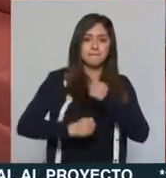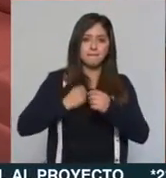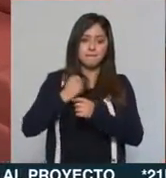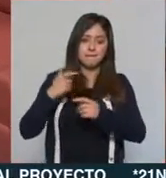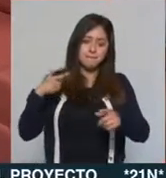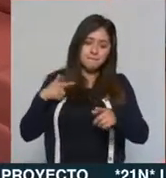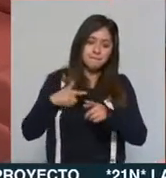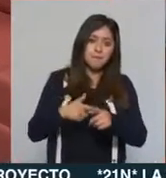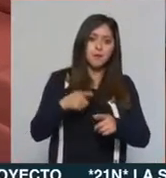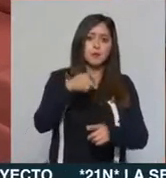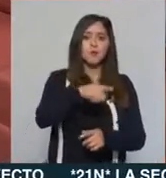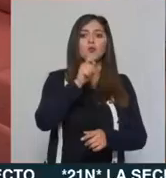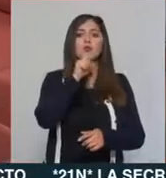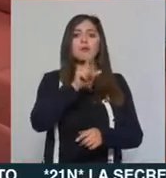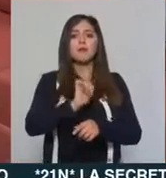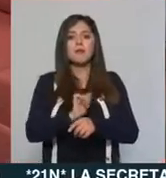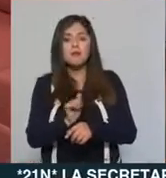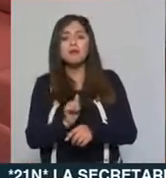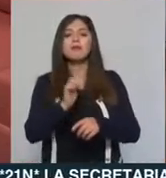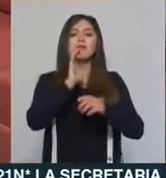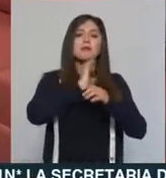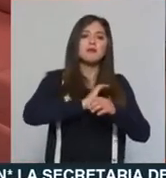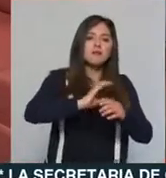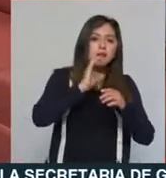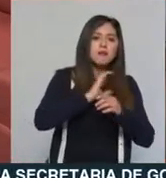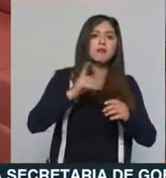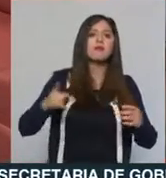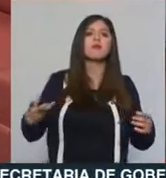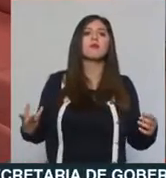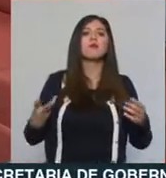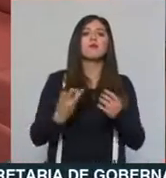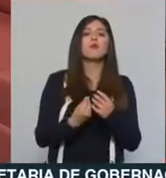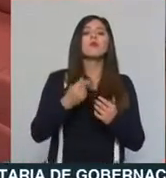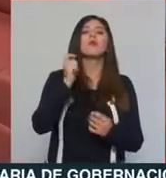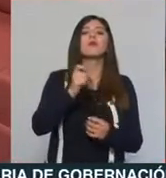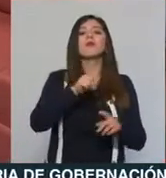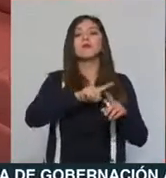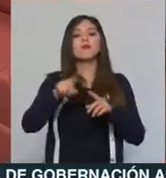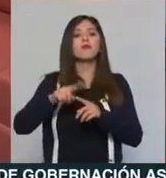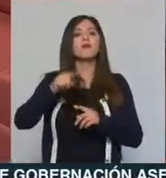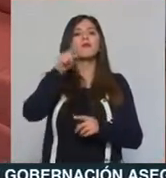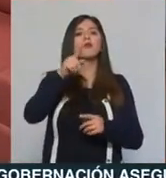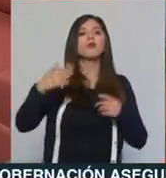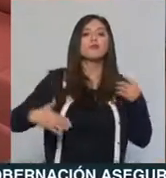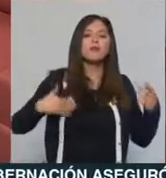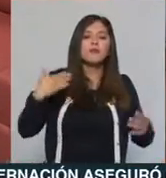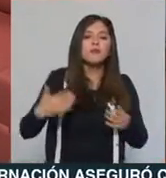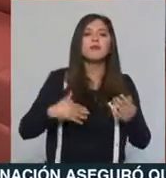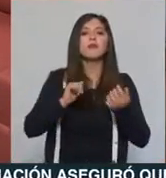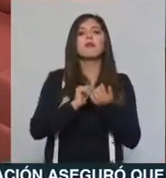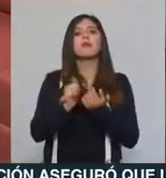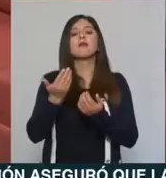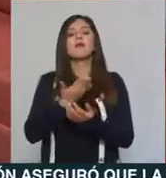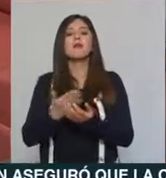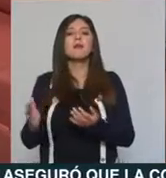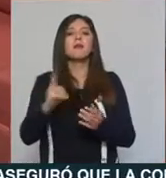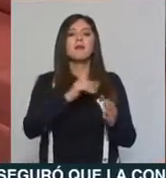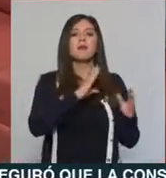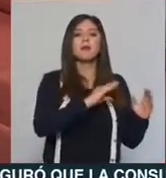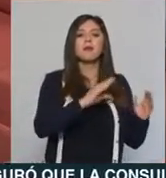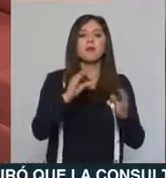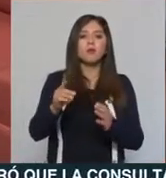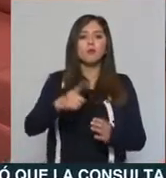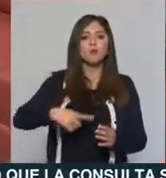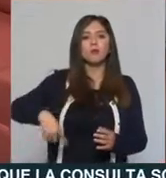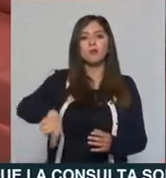tú eres una gran actriz, una gran cantante dedicada pues a divertir, a educar también a todos los